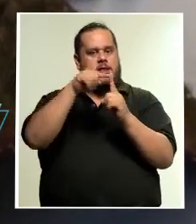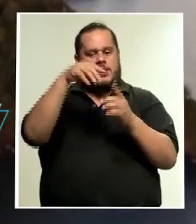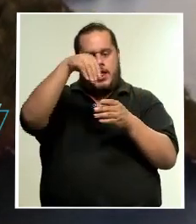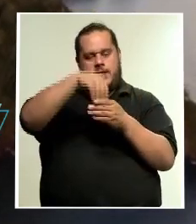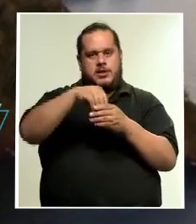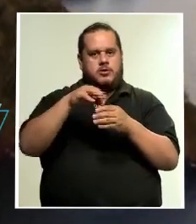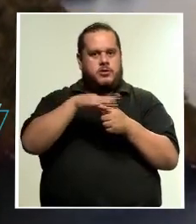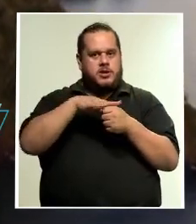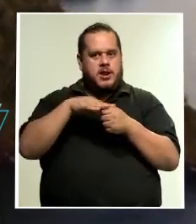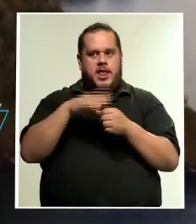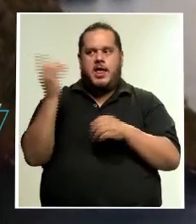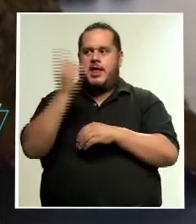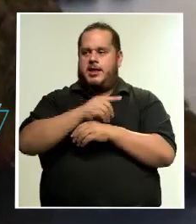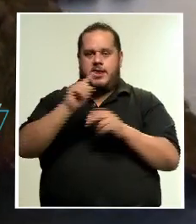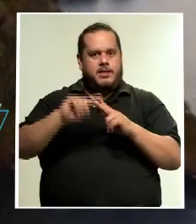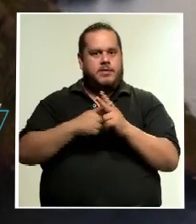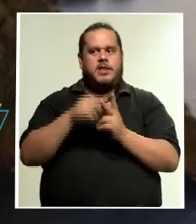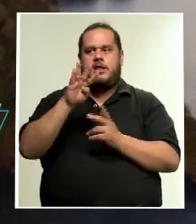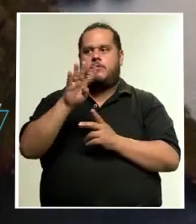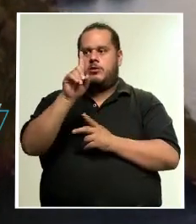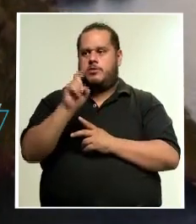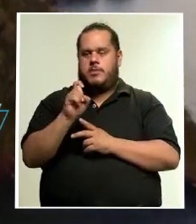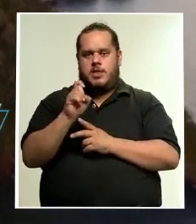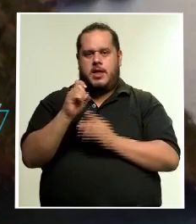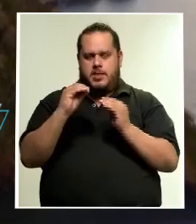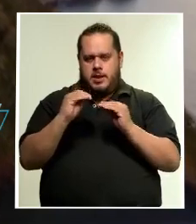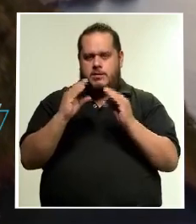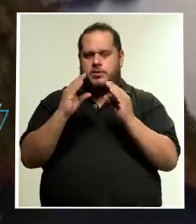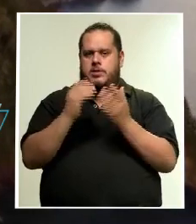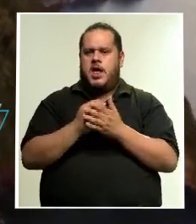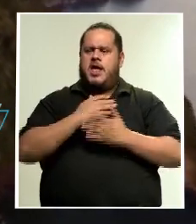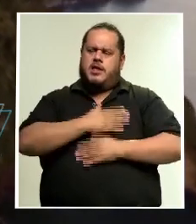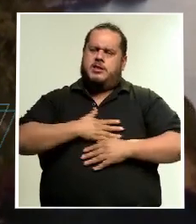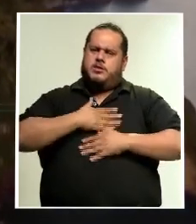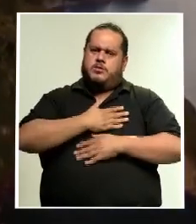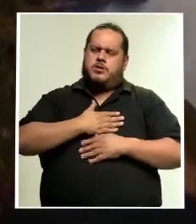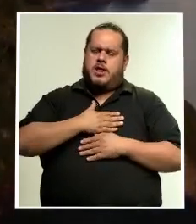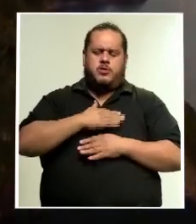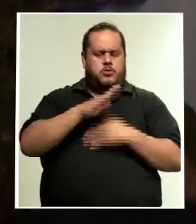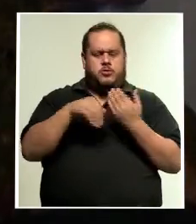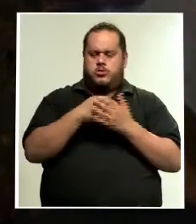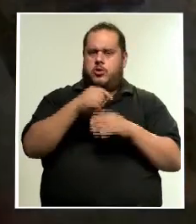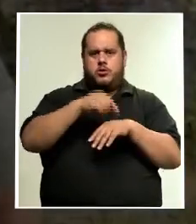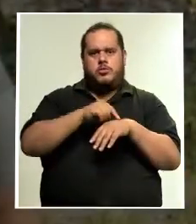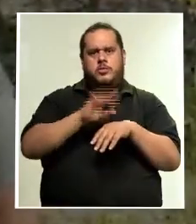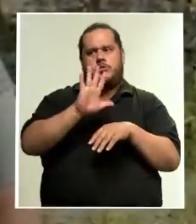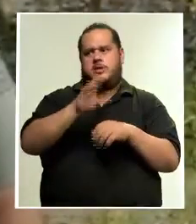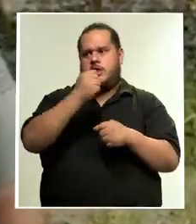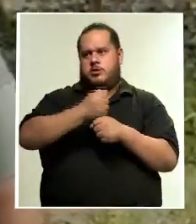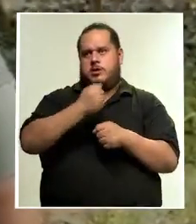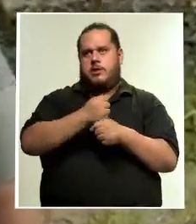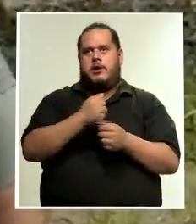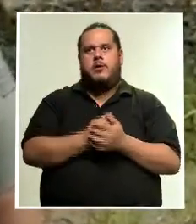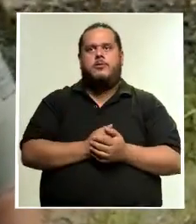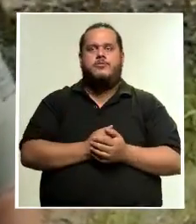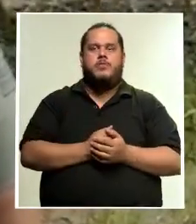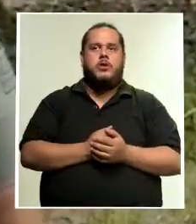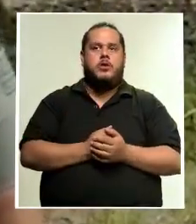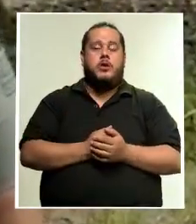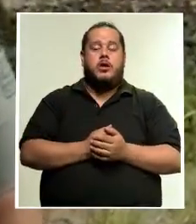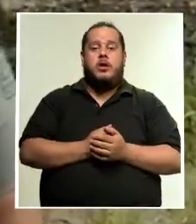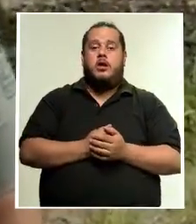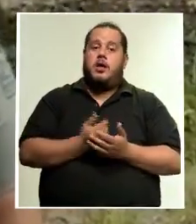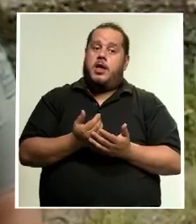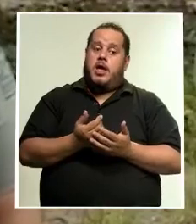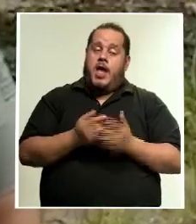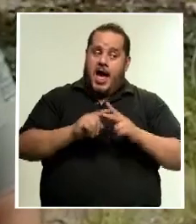su día arranca a las 4:30 de la madrugada, disfrutando cada momento de sus labores. No les niego,